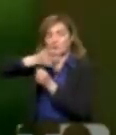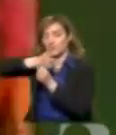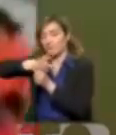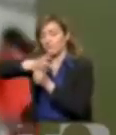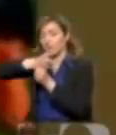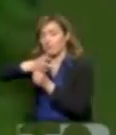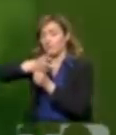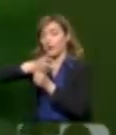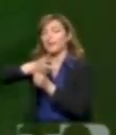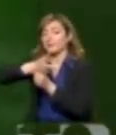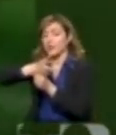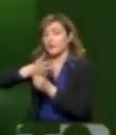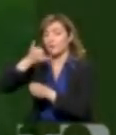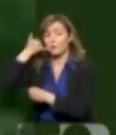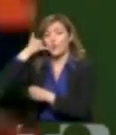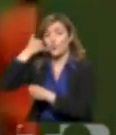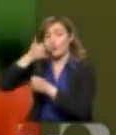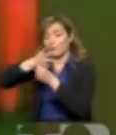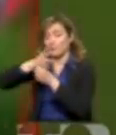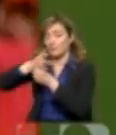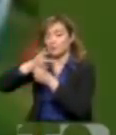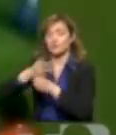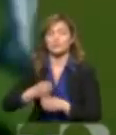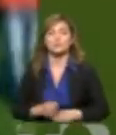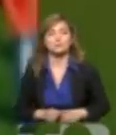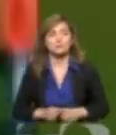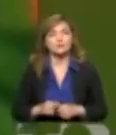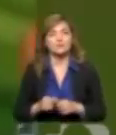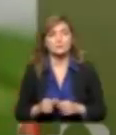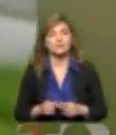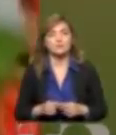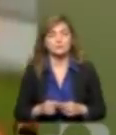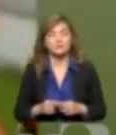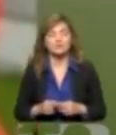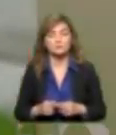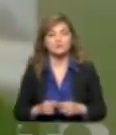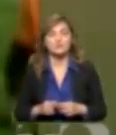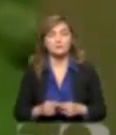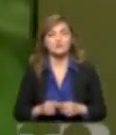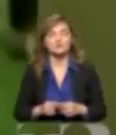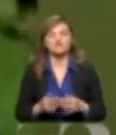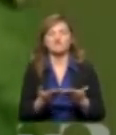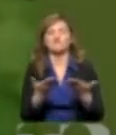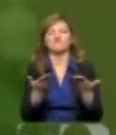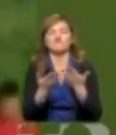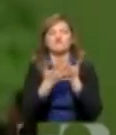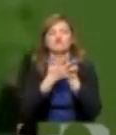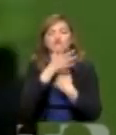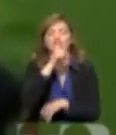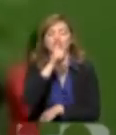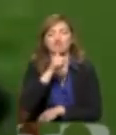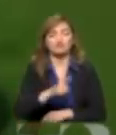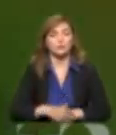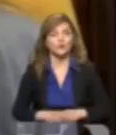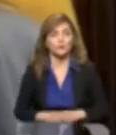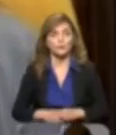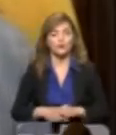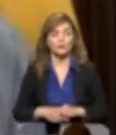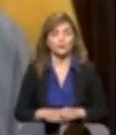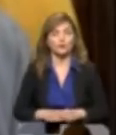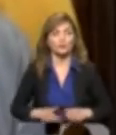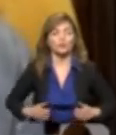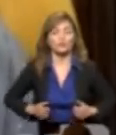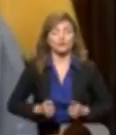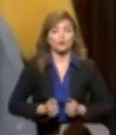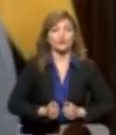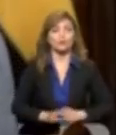persona también privada de la libertad desde otro pabellón. Esto corresponde al Centro de Rehabilitación de la Tacunga. Centros